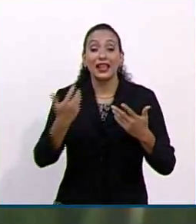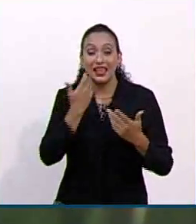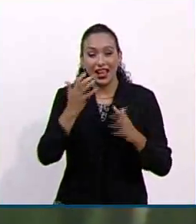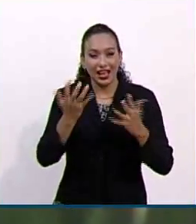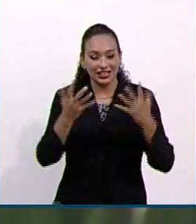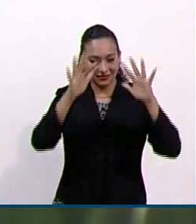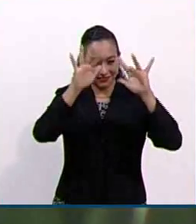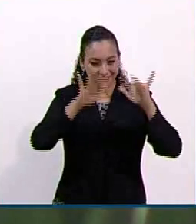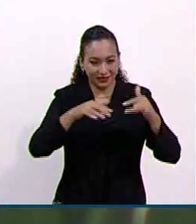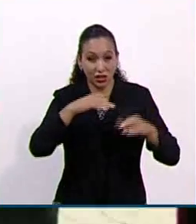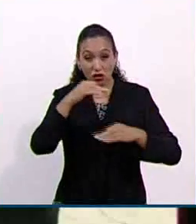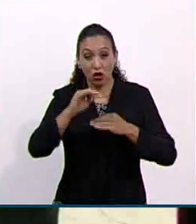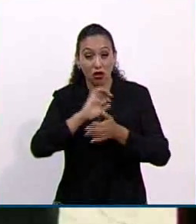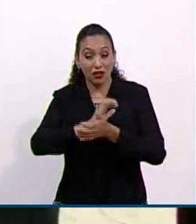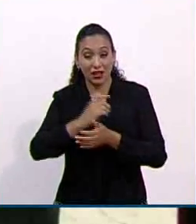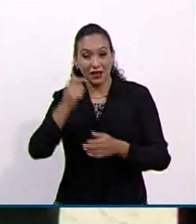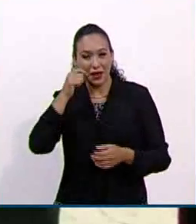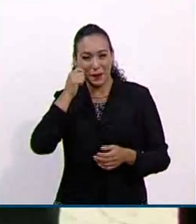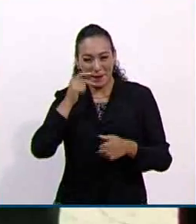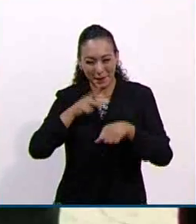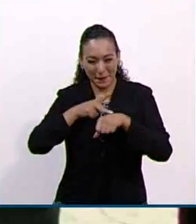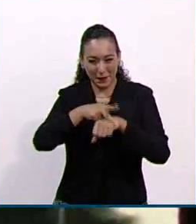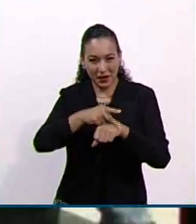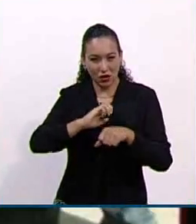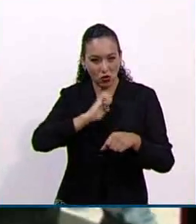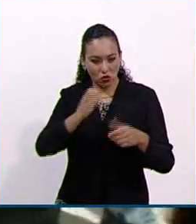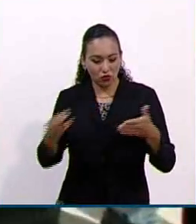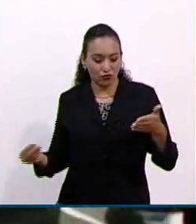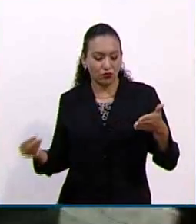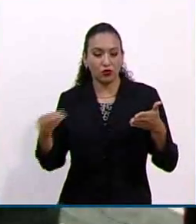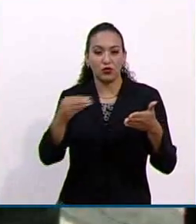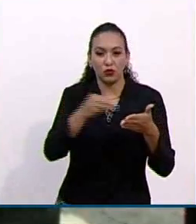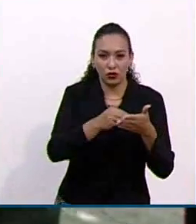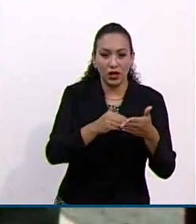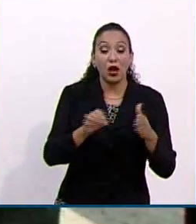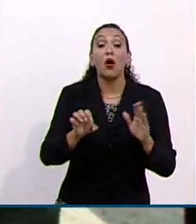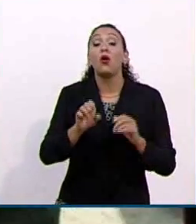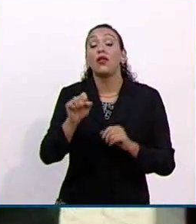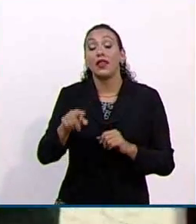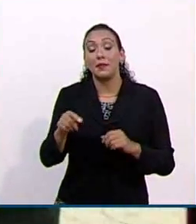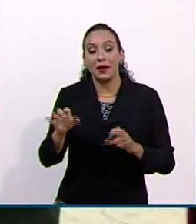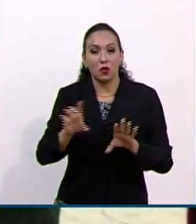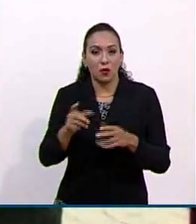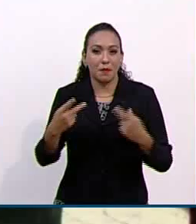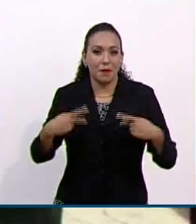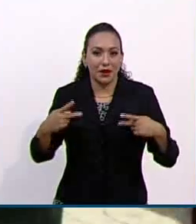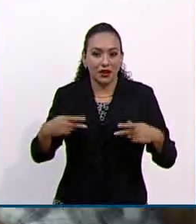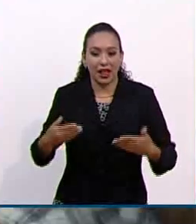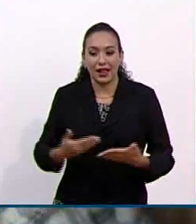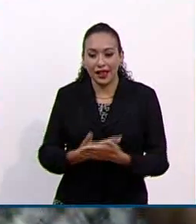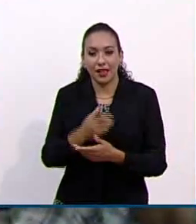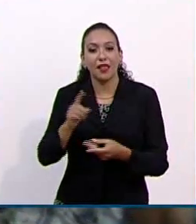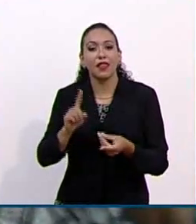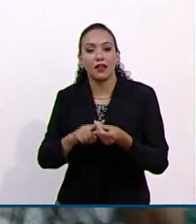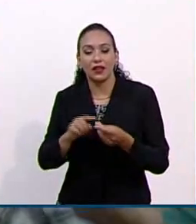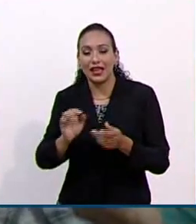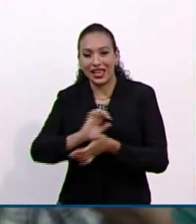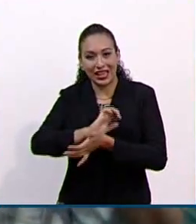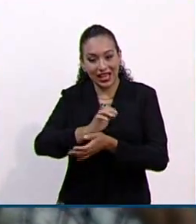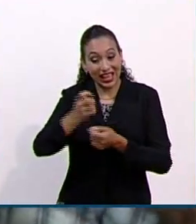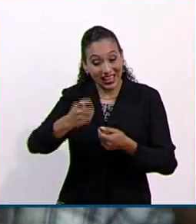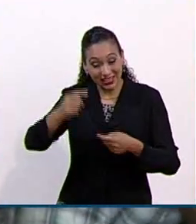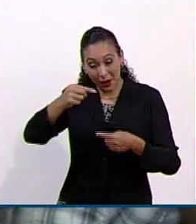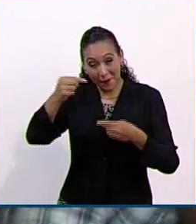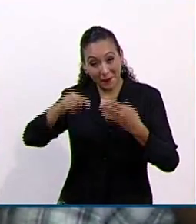motivos de discriminación racial, en particular por raza y linaje, para investigar correctamente los casos de